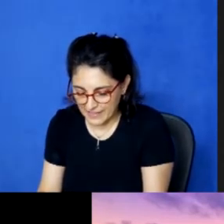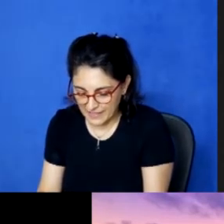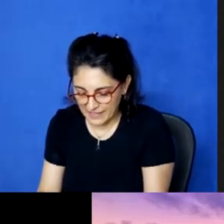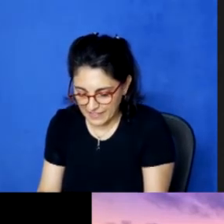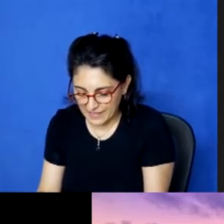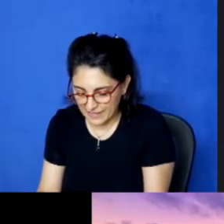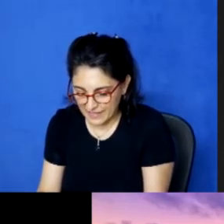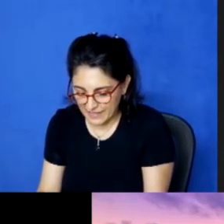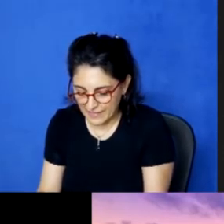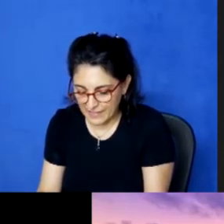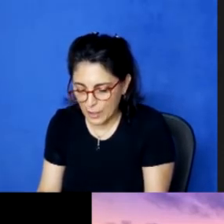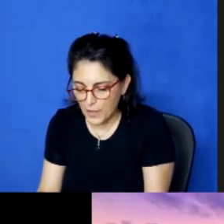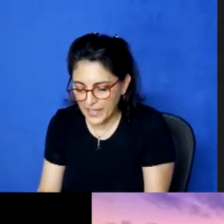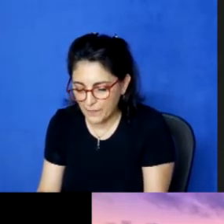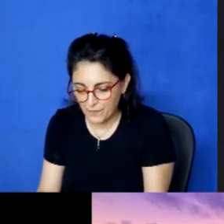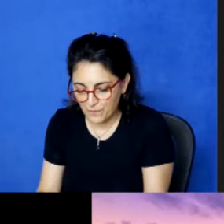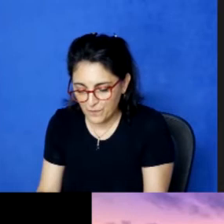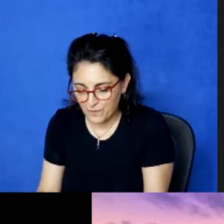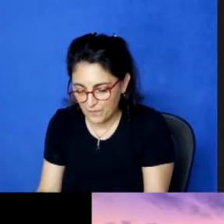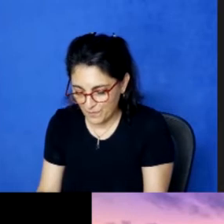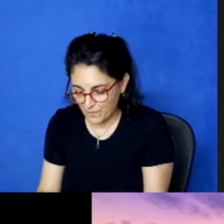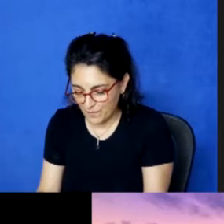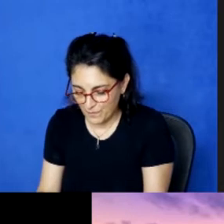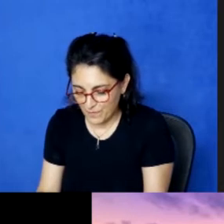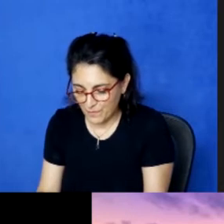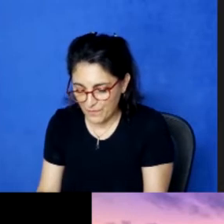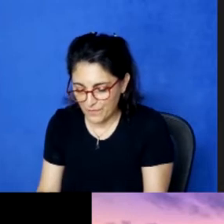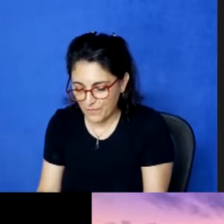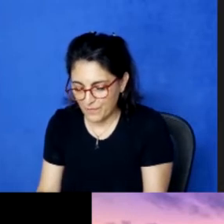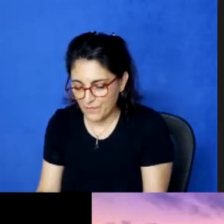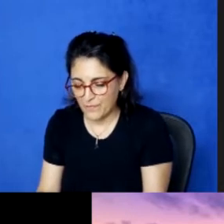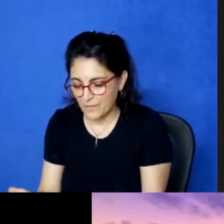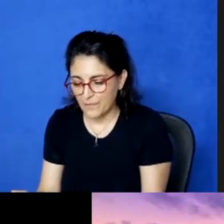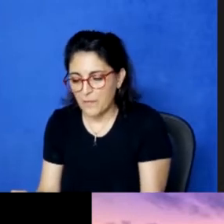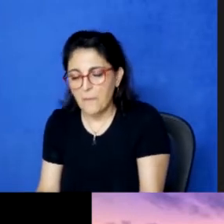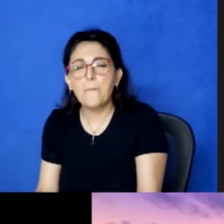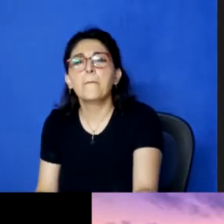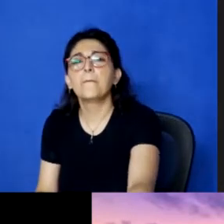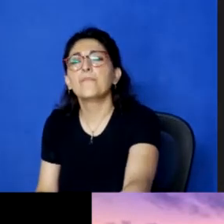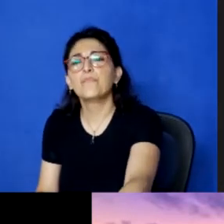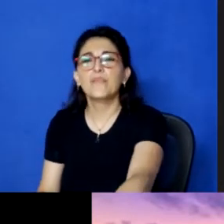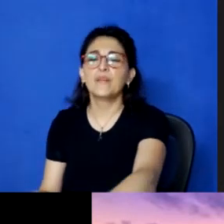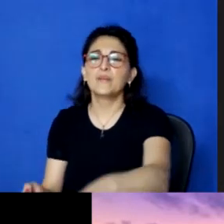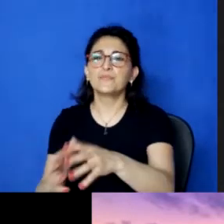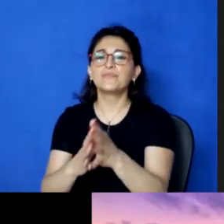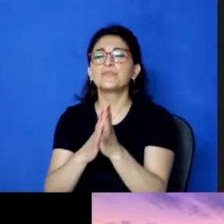están saliendo bien, ¿eh? ¿Cómo qué? Como todo, hay cosas que se